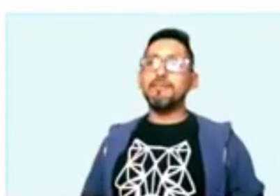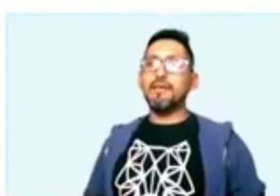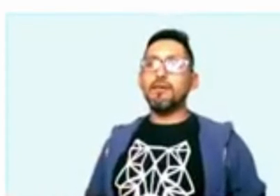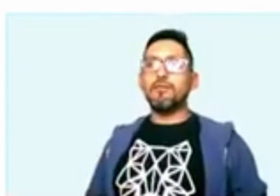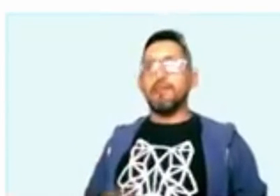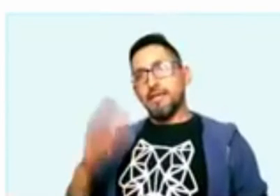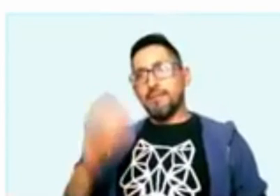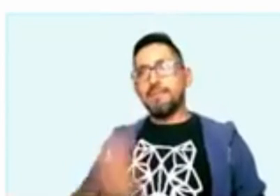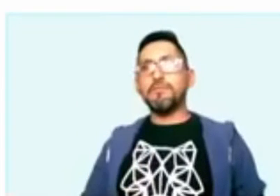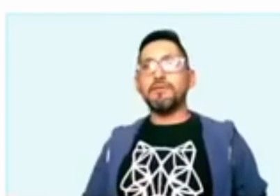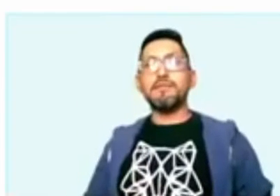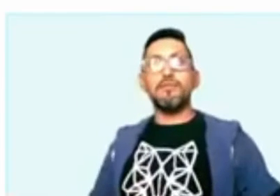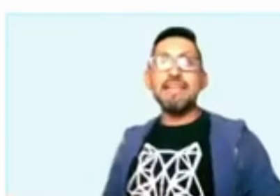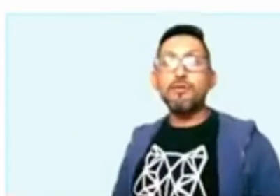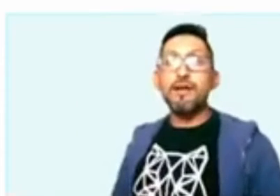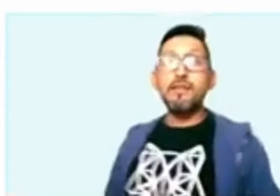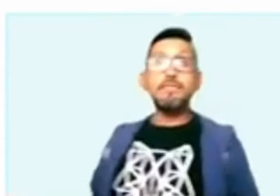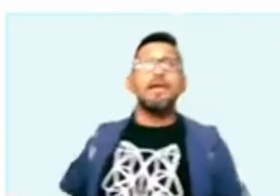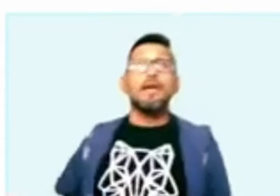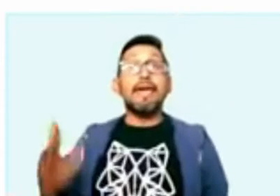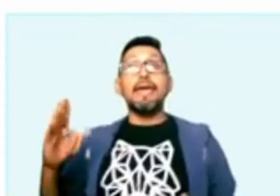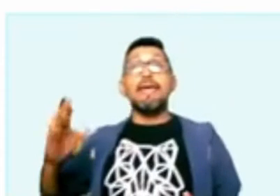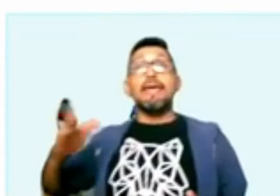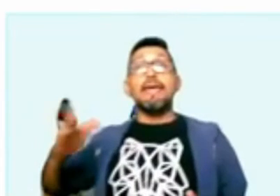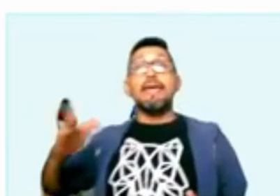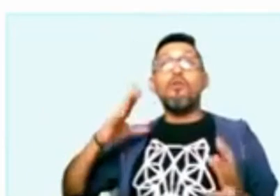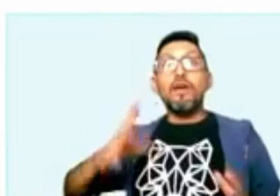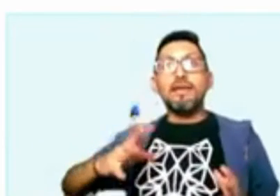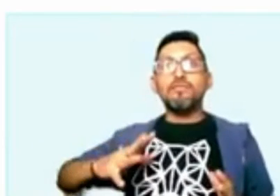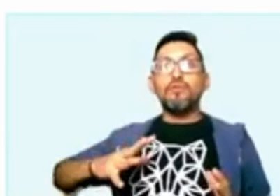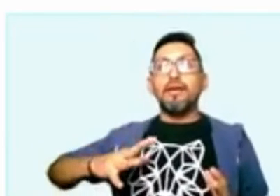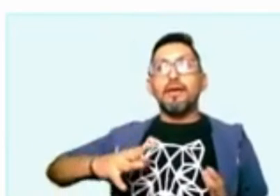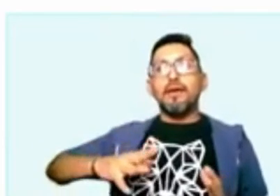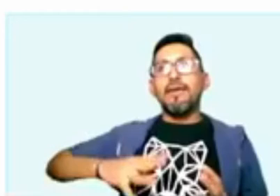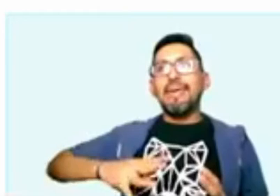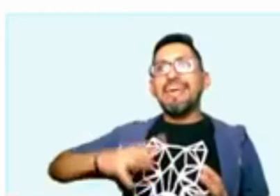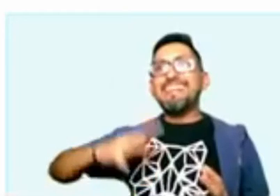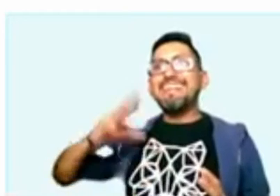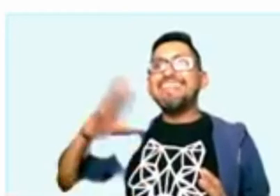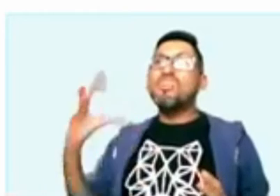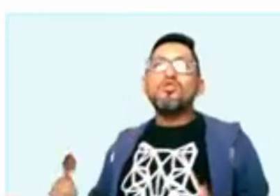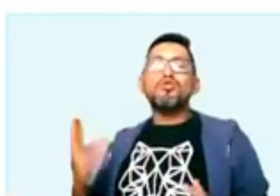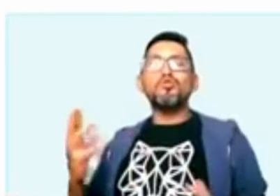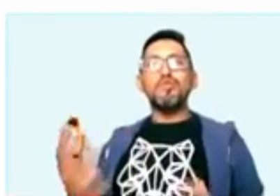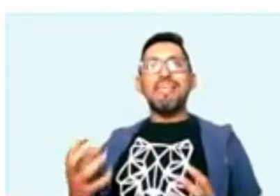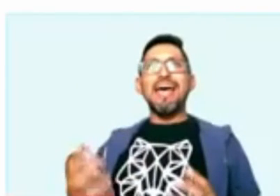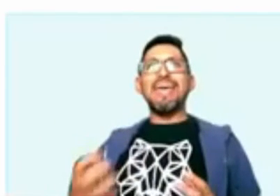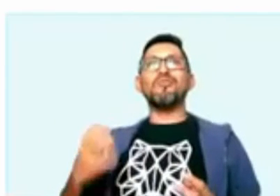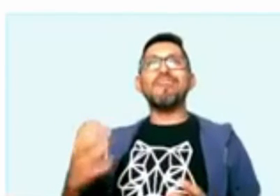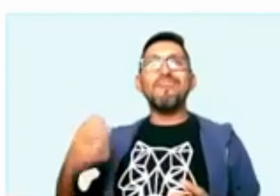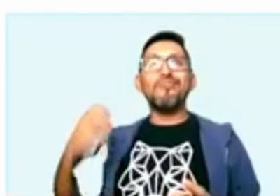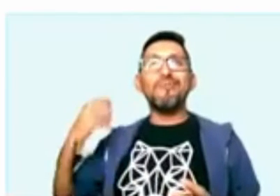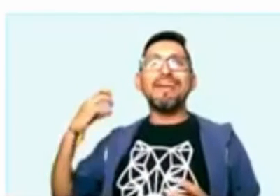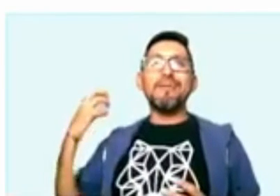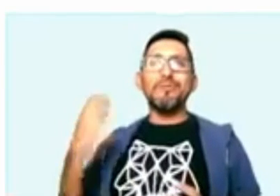presidenciales en México, entre ellas las más importantes con Lázaro Cárdenas, que lo que hizo fue que dedicó su vida a